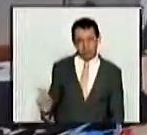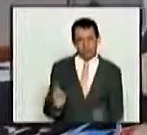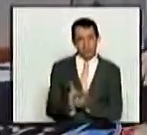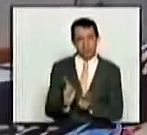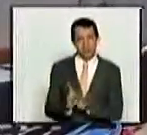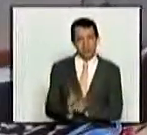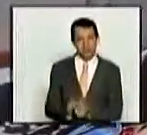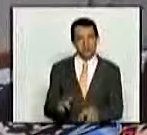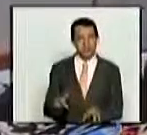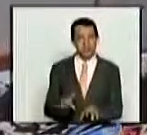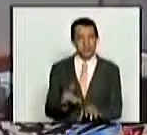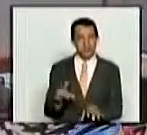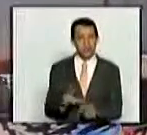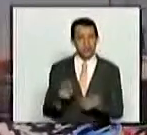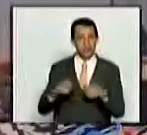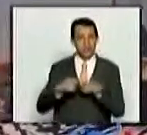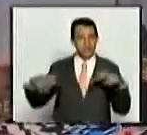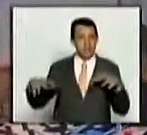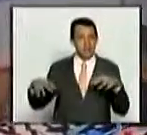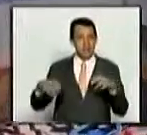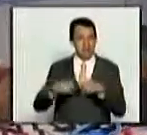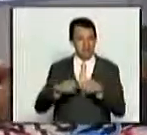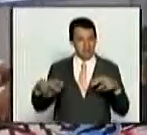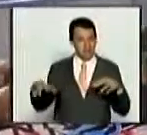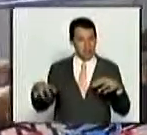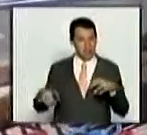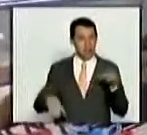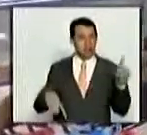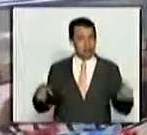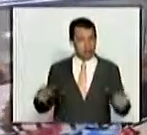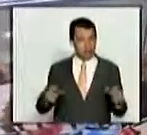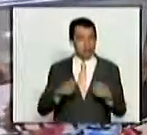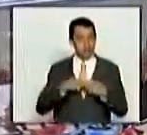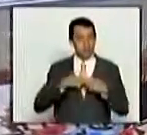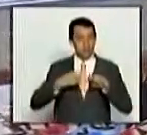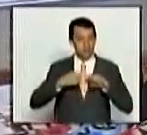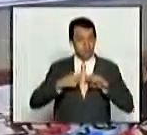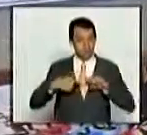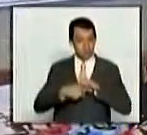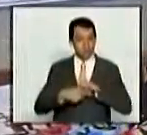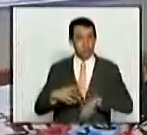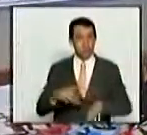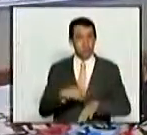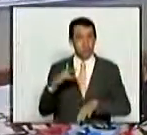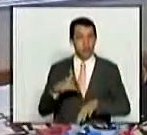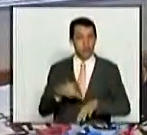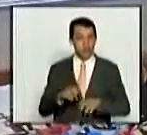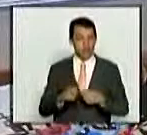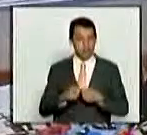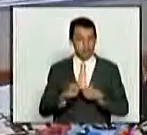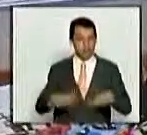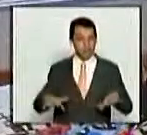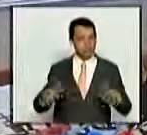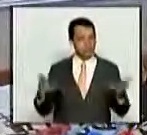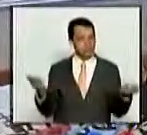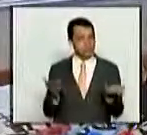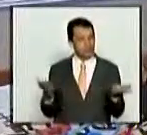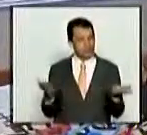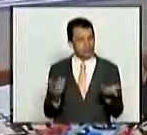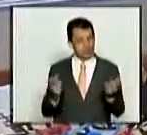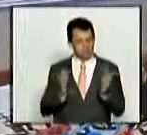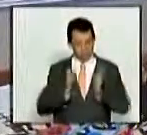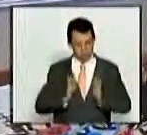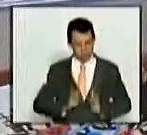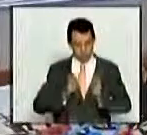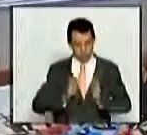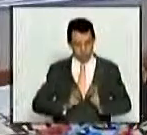de electricidad, porque sabemos que nuestro músculo es eléctrico. ¿De dónde sale la energía cuando ustedes